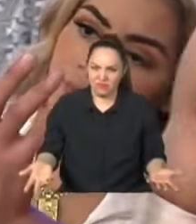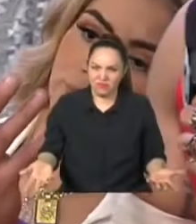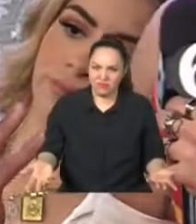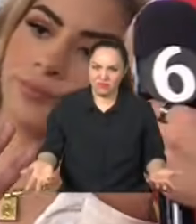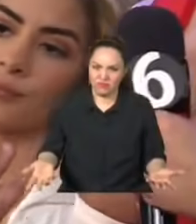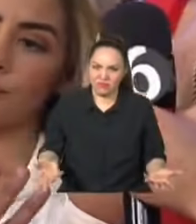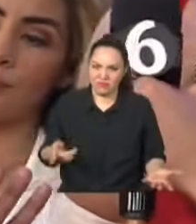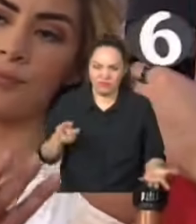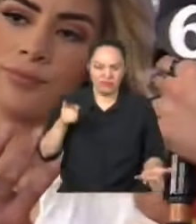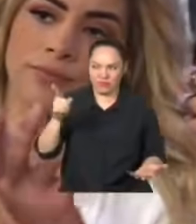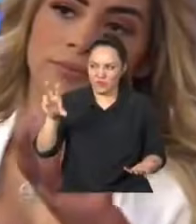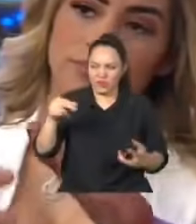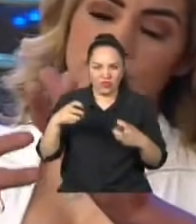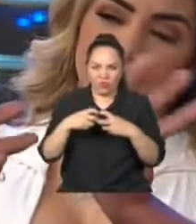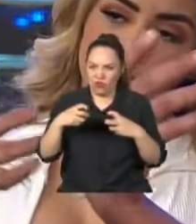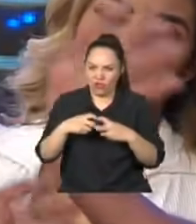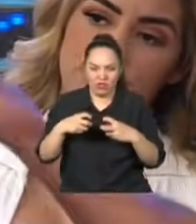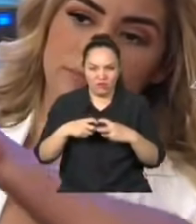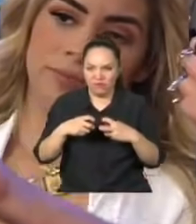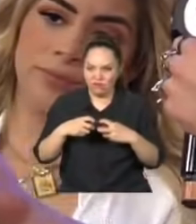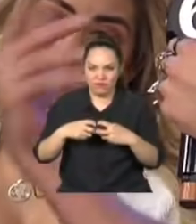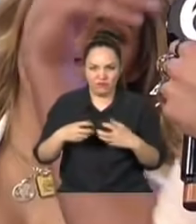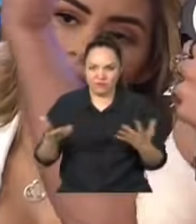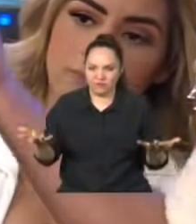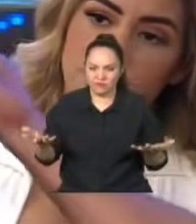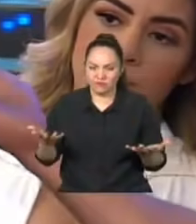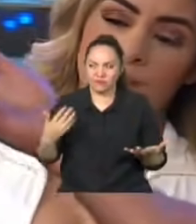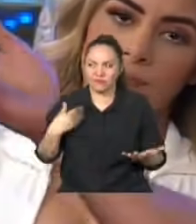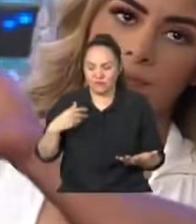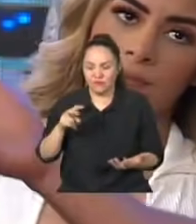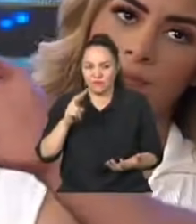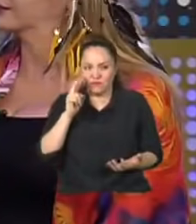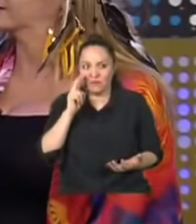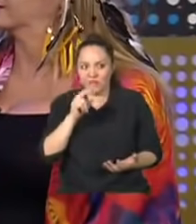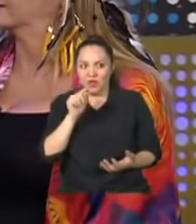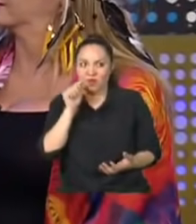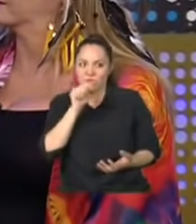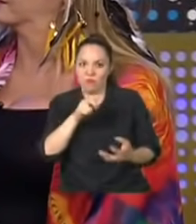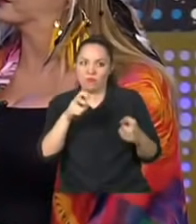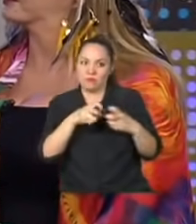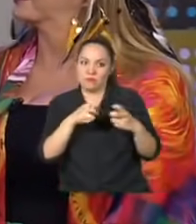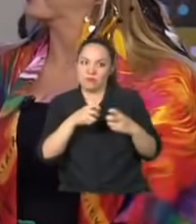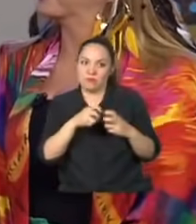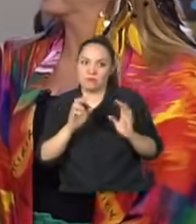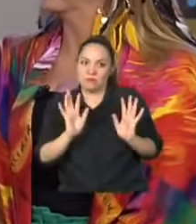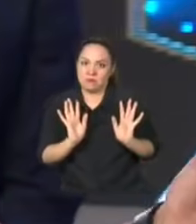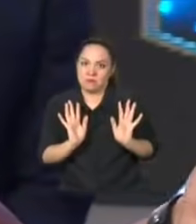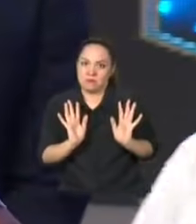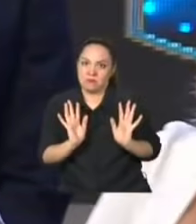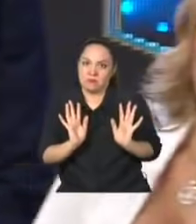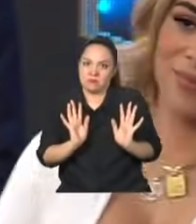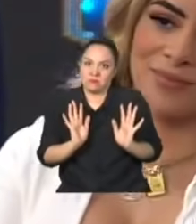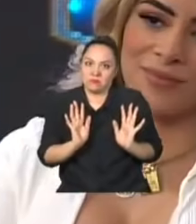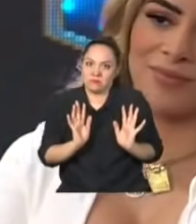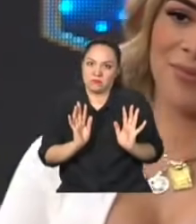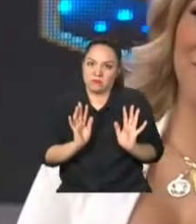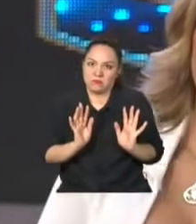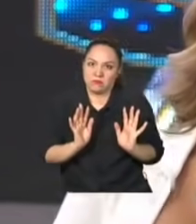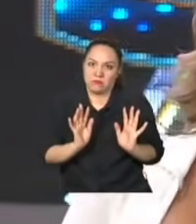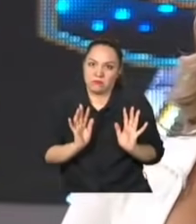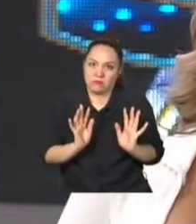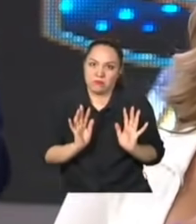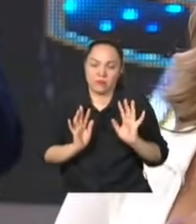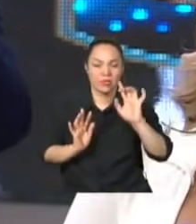No te pongas nervioso si... No, estoy nervioso, digas, no estoy nervioso, que deberías estar nervioso eres tú. Tú eres yo el que porque al contrario, lo estoy llamando.